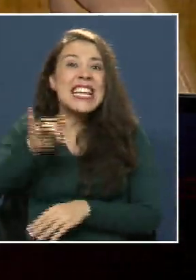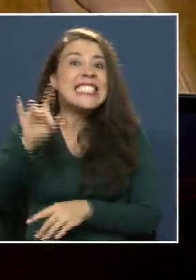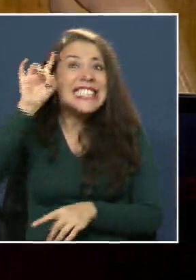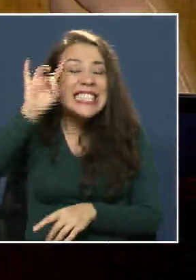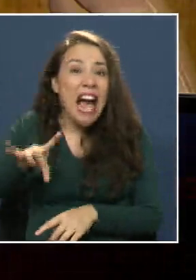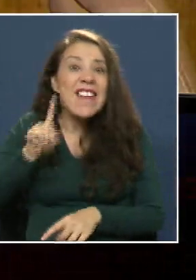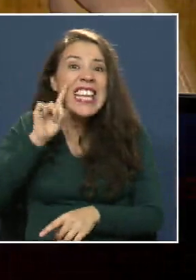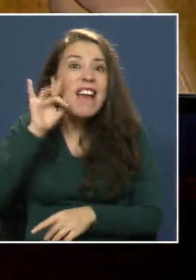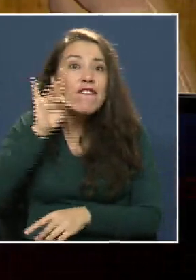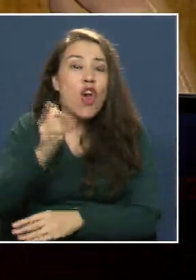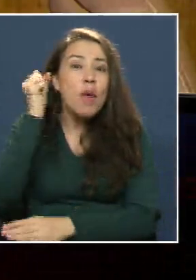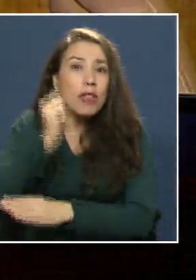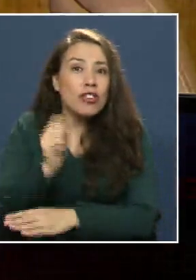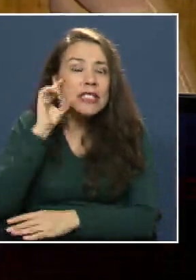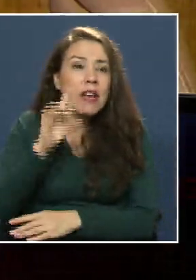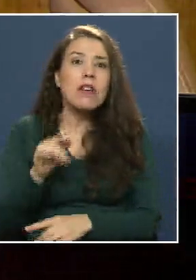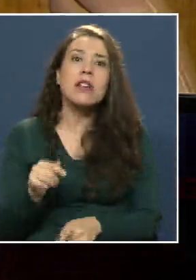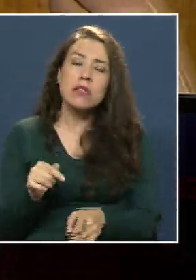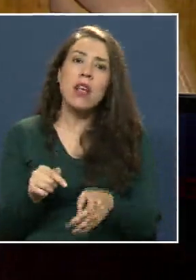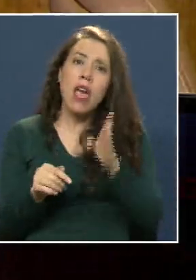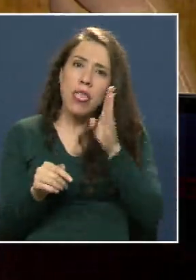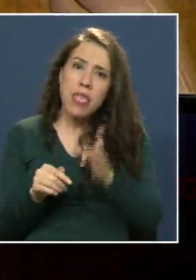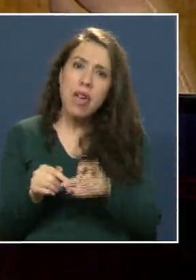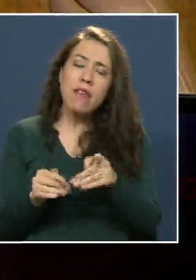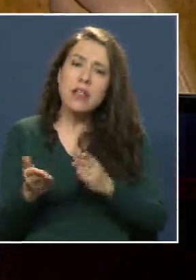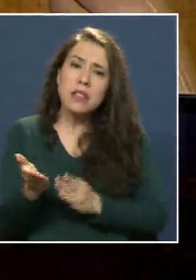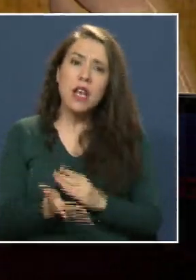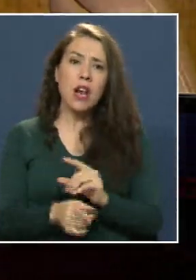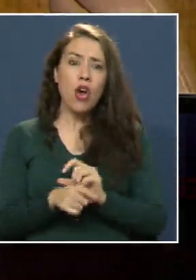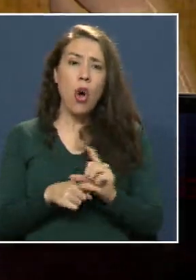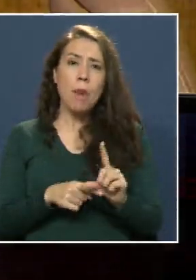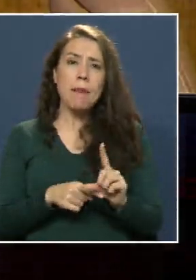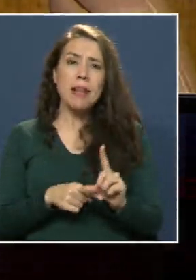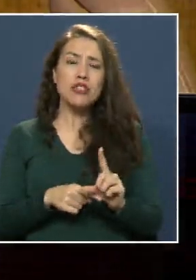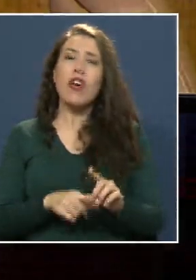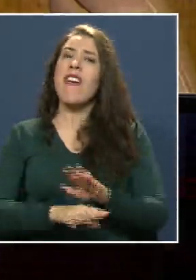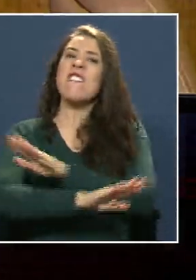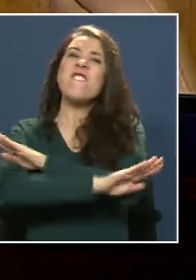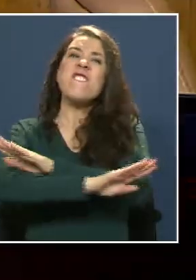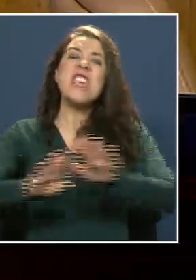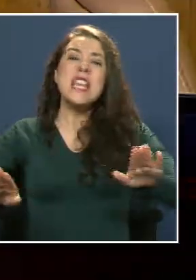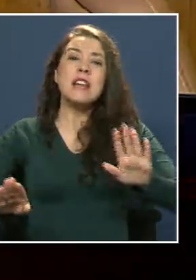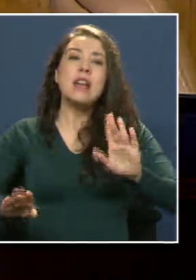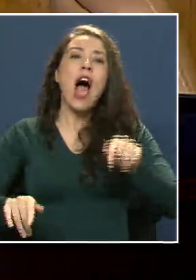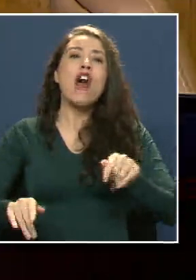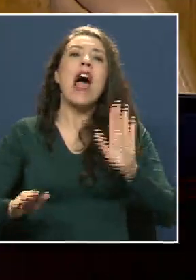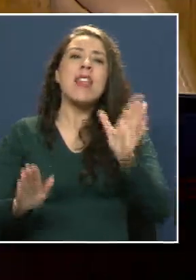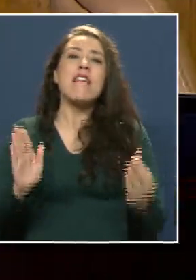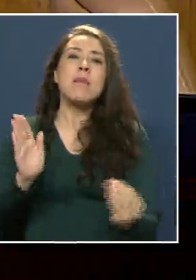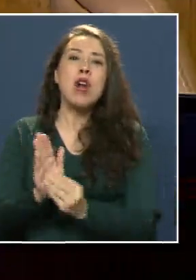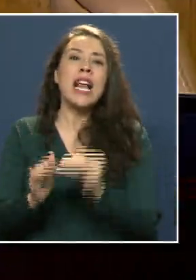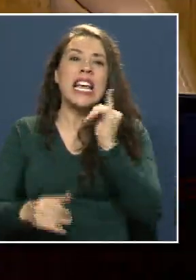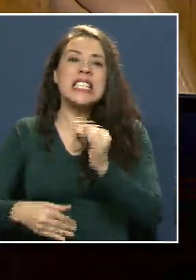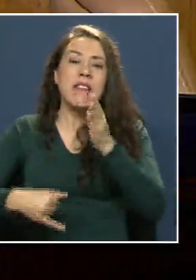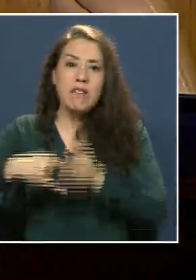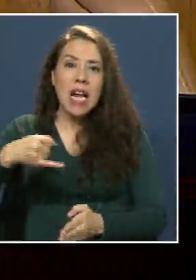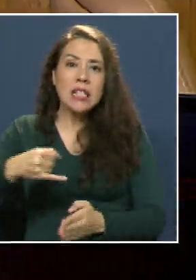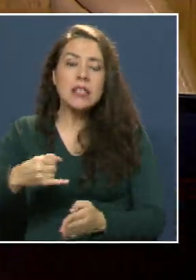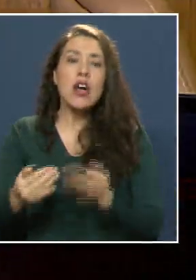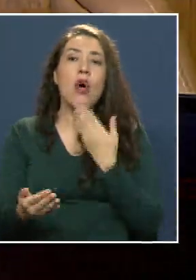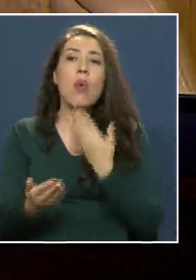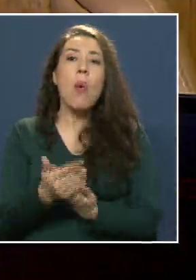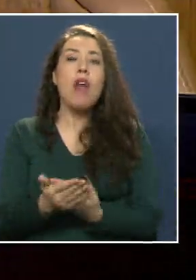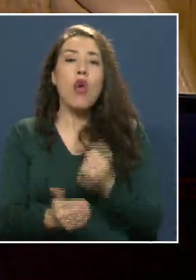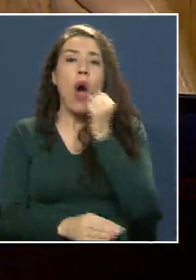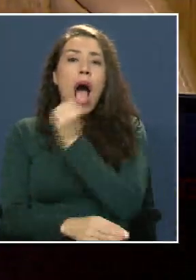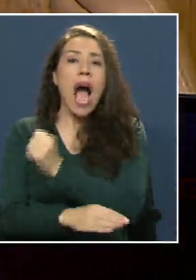Por eso yo digo, esta debe ser el inicio del fin de la prescriptibilidad cuando se trate de